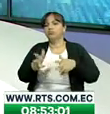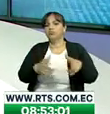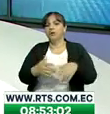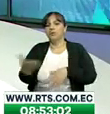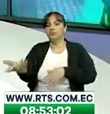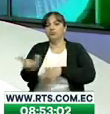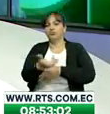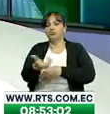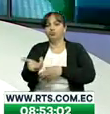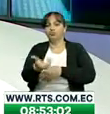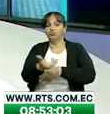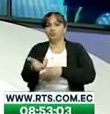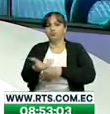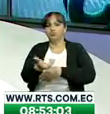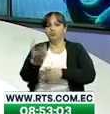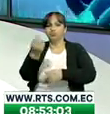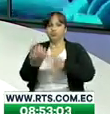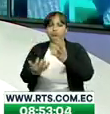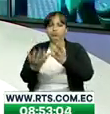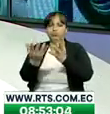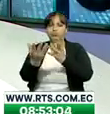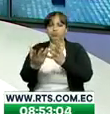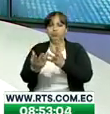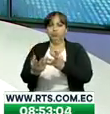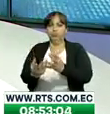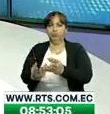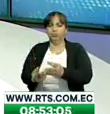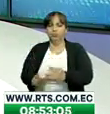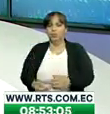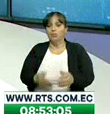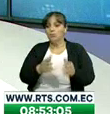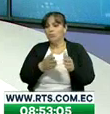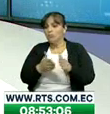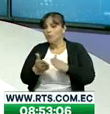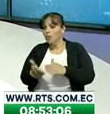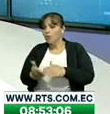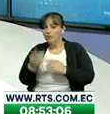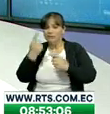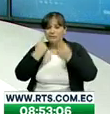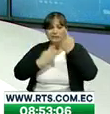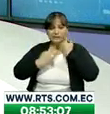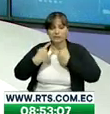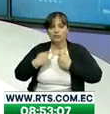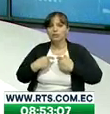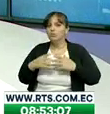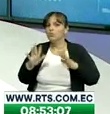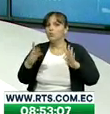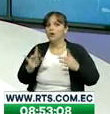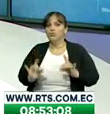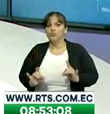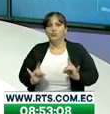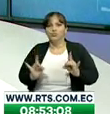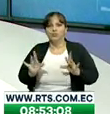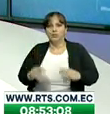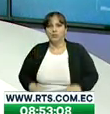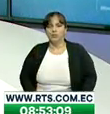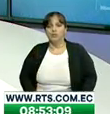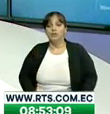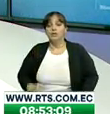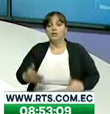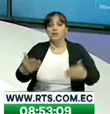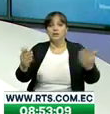atender la emergencia afortunadamente no se reportaron víctimas que lamentar y el tránsito vehicular